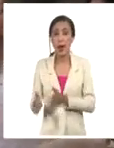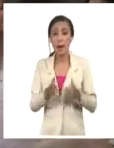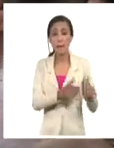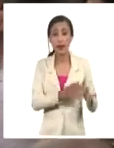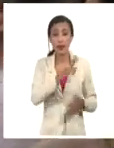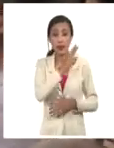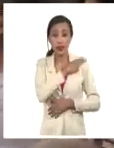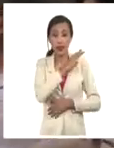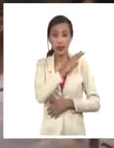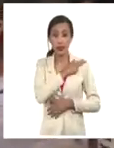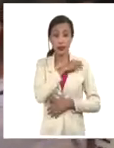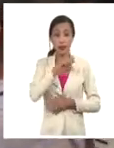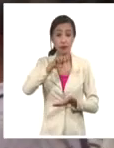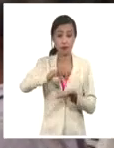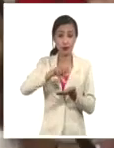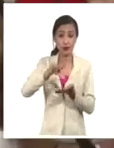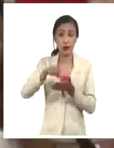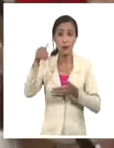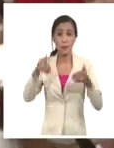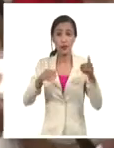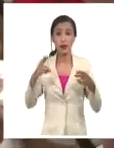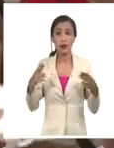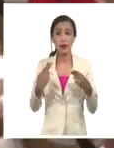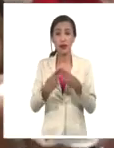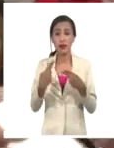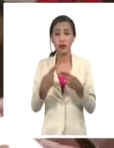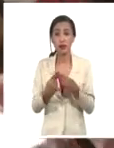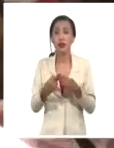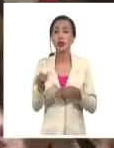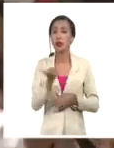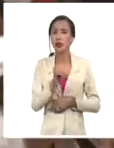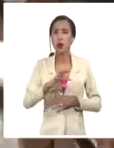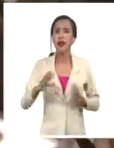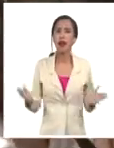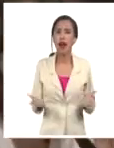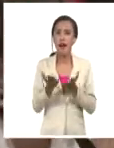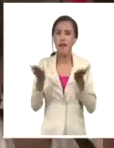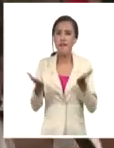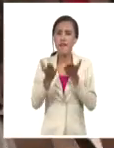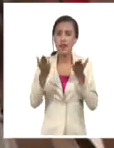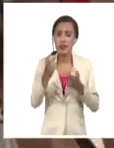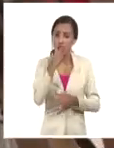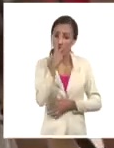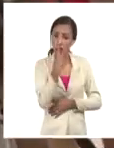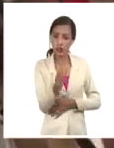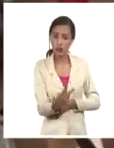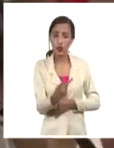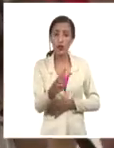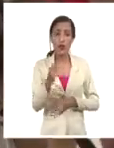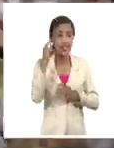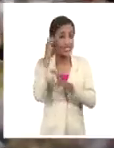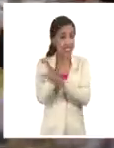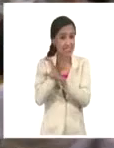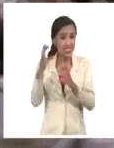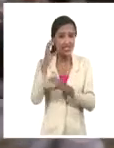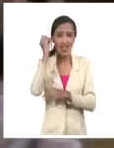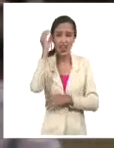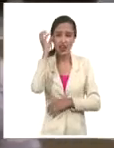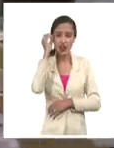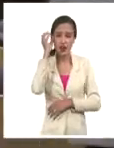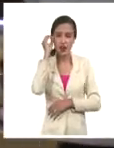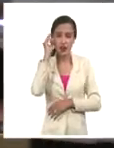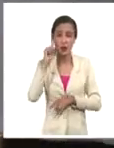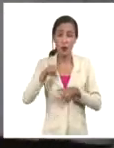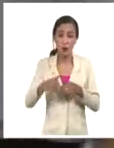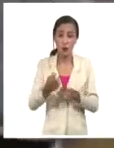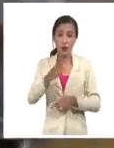de las instituciones participantes en el encuentro coincidieron en el avance registrado en la atención a la ciencia y la innovación por